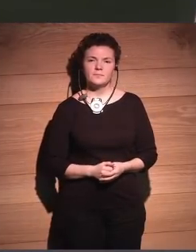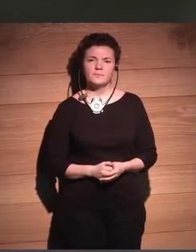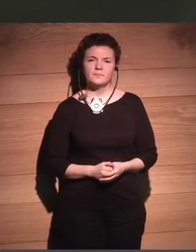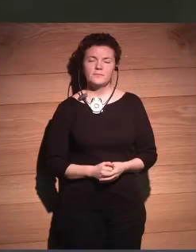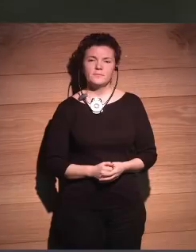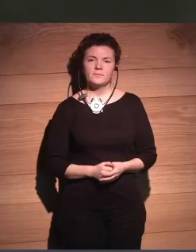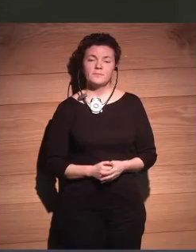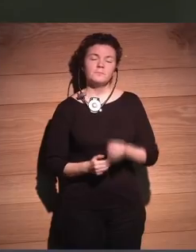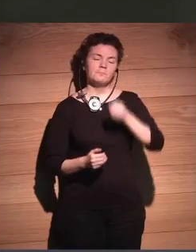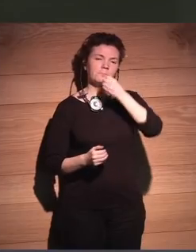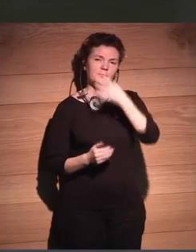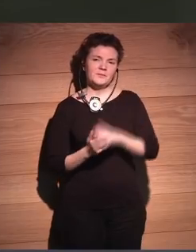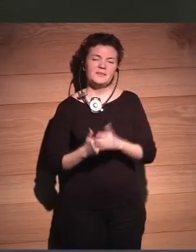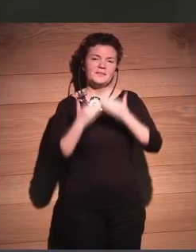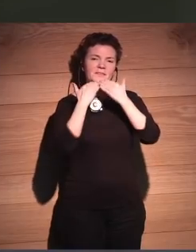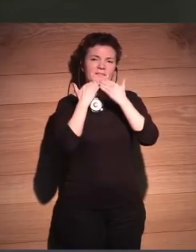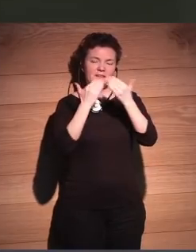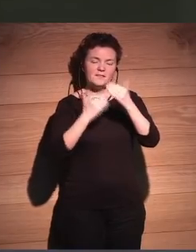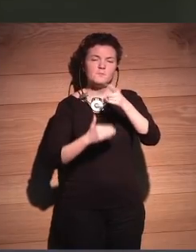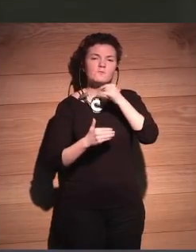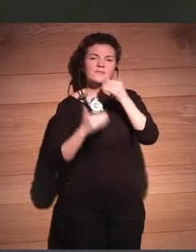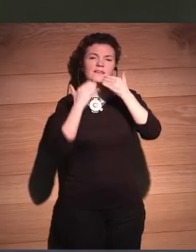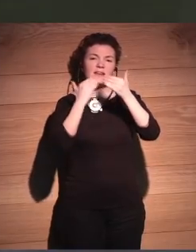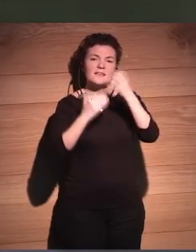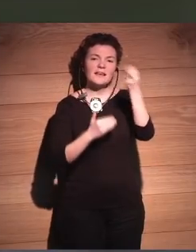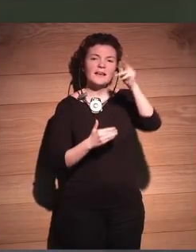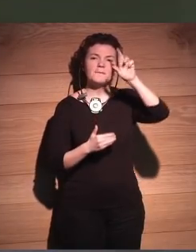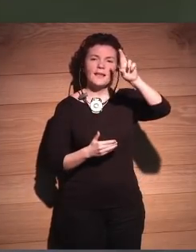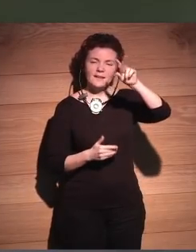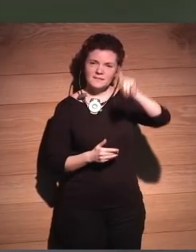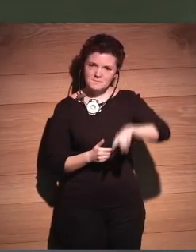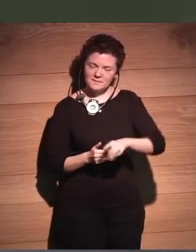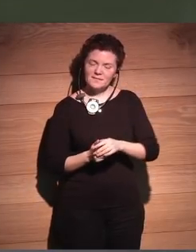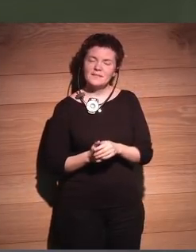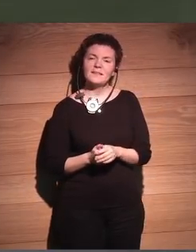Thank you very much. Bueno, muchísimas gracias. Me gustaría dar las gracias a Javier también.